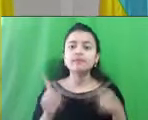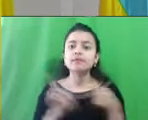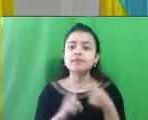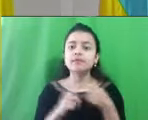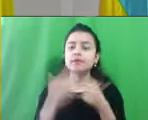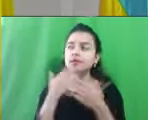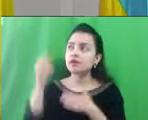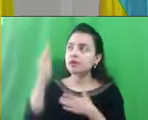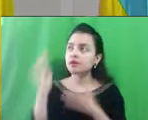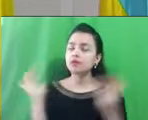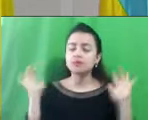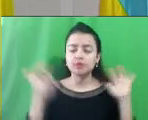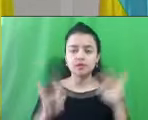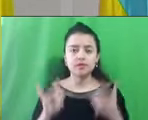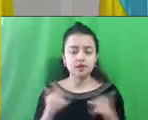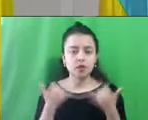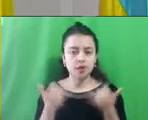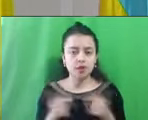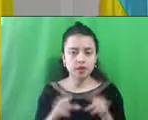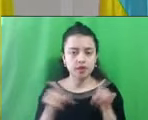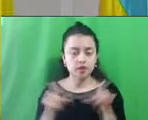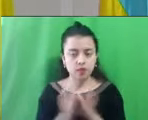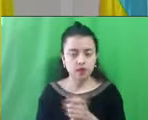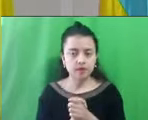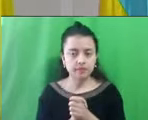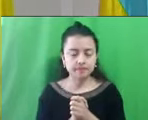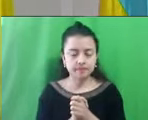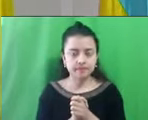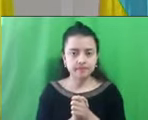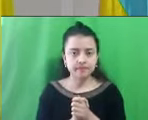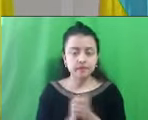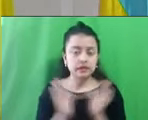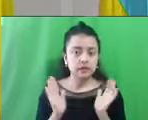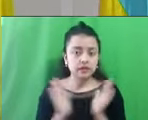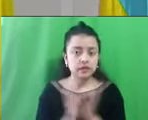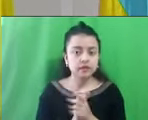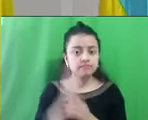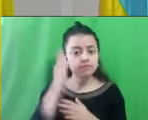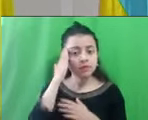aquí, en este lugar, y sabemos que son muchos los temas,